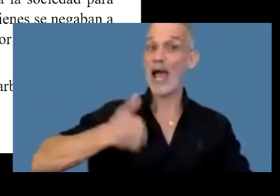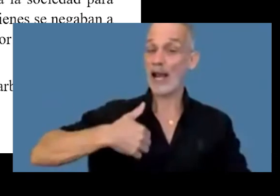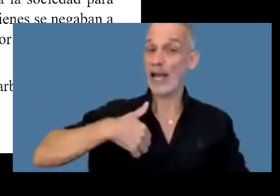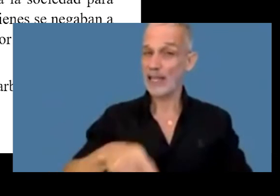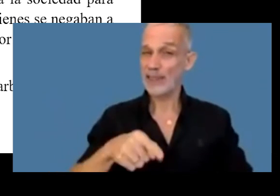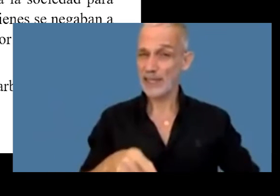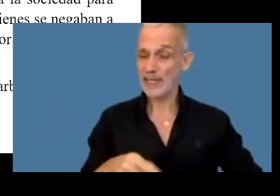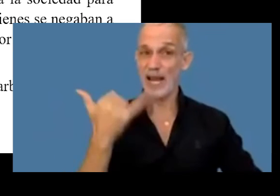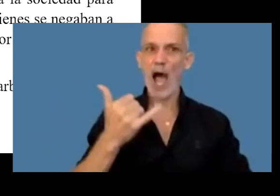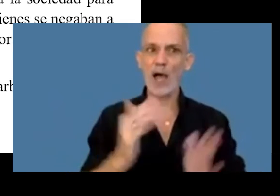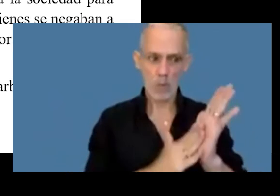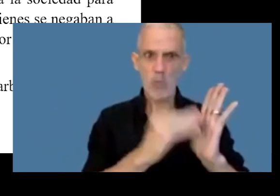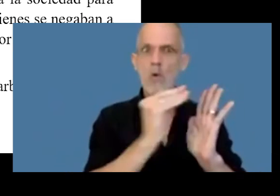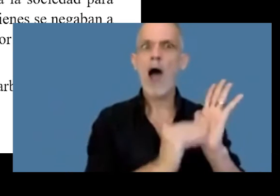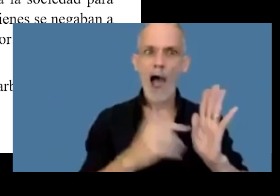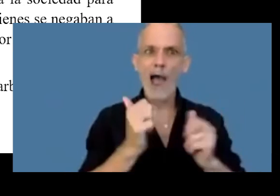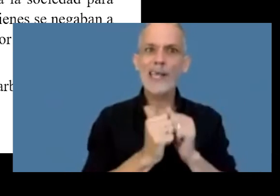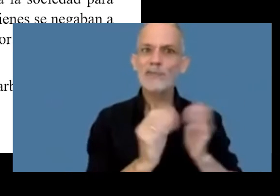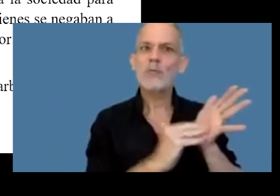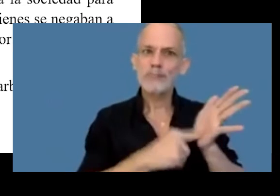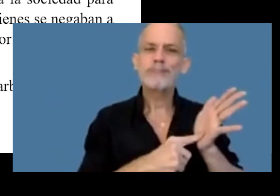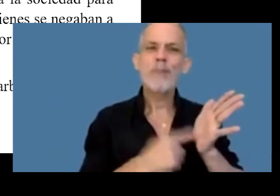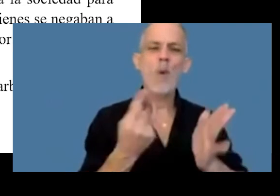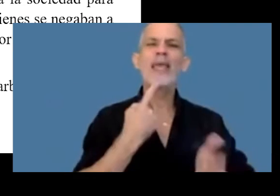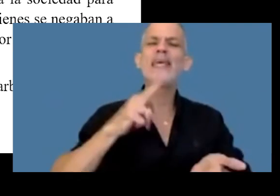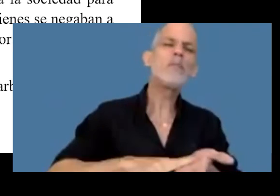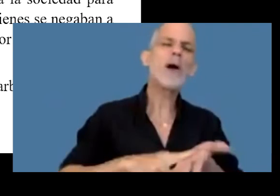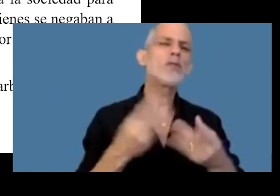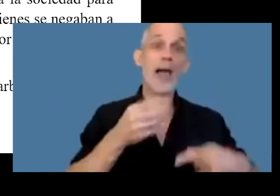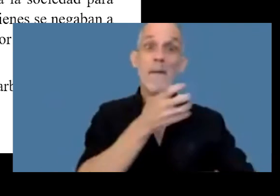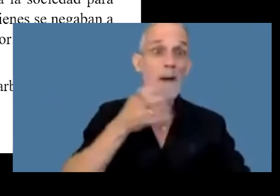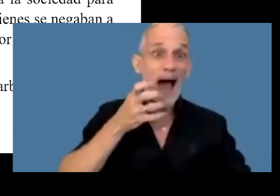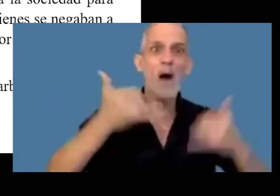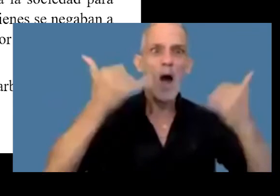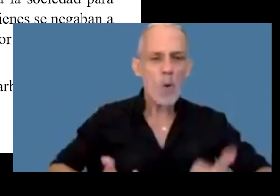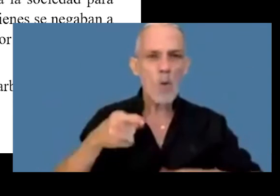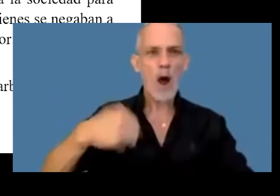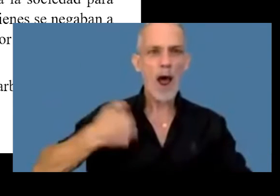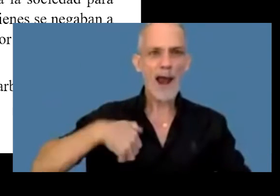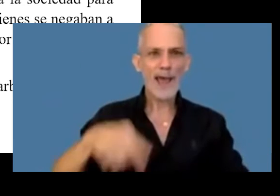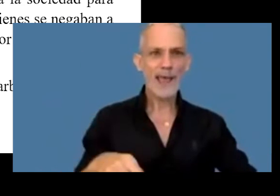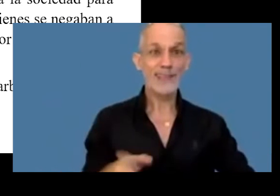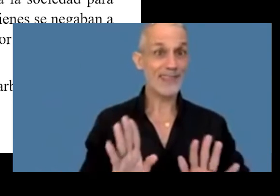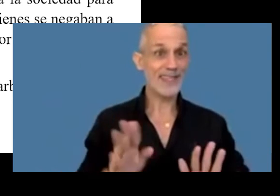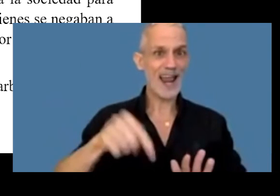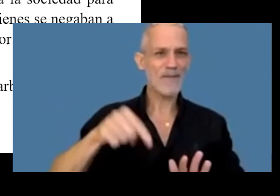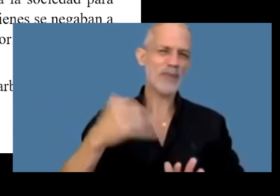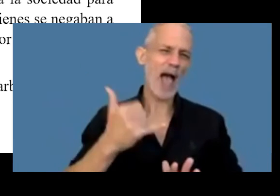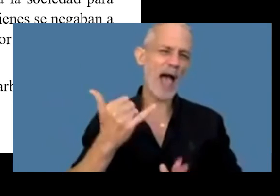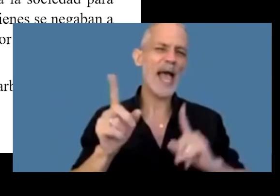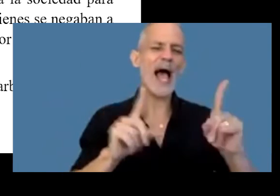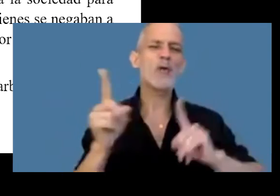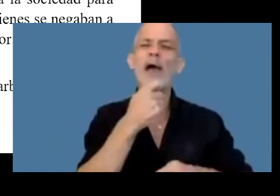hay registros históricos de que un impuesto a la barba existió. No obstante, hay algunos ejemplos